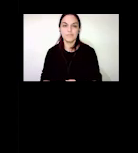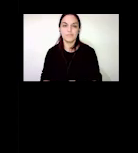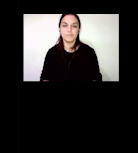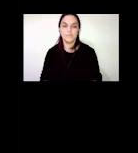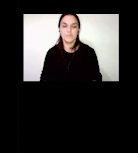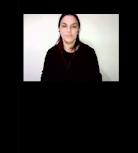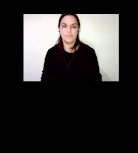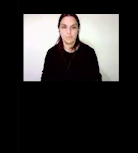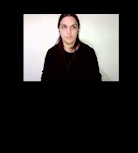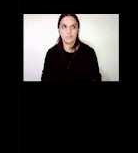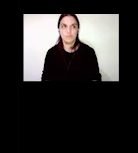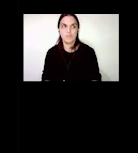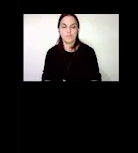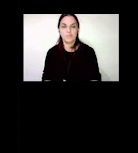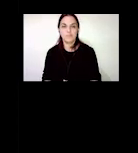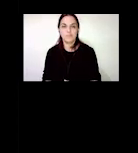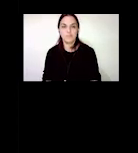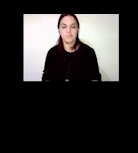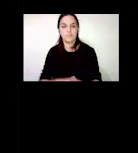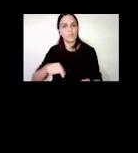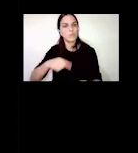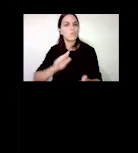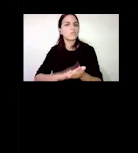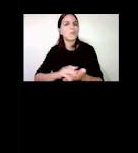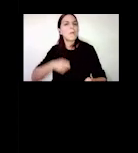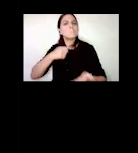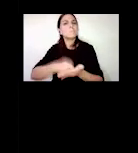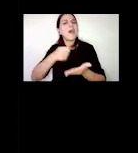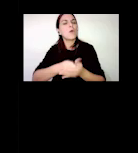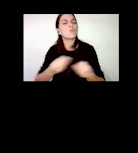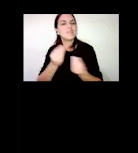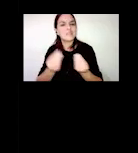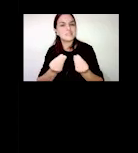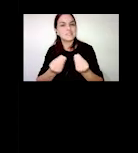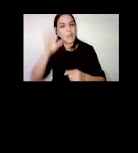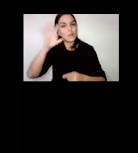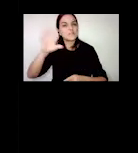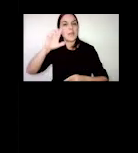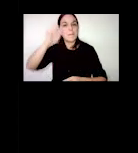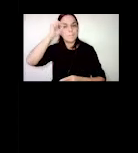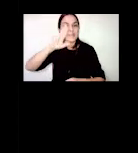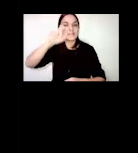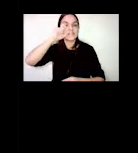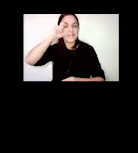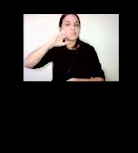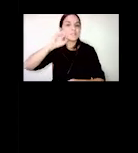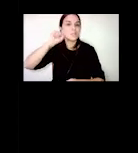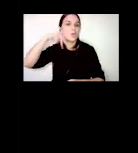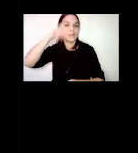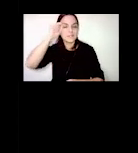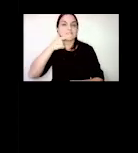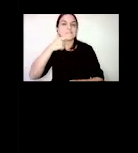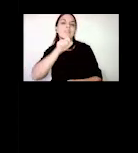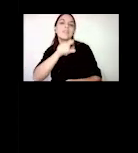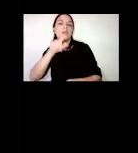Bueno, ¿qué podemos tomar como pago cuenta? Recuerden las percepciones de la 4815 del 2020, que es